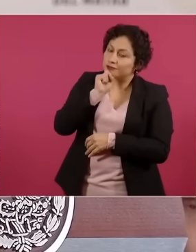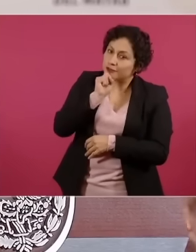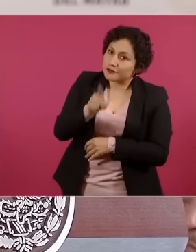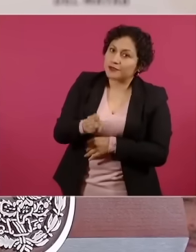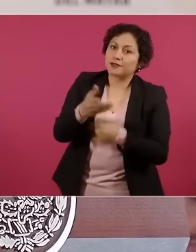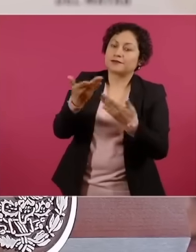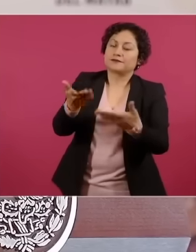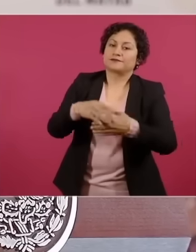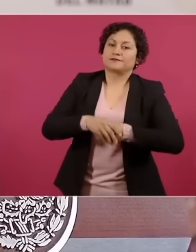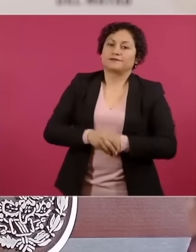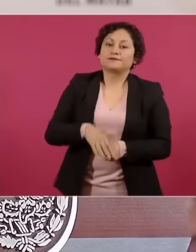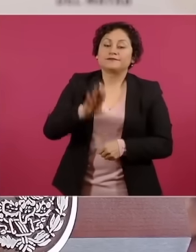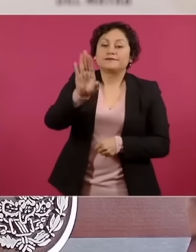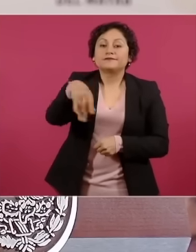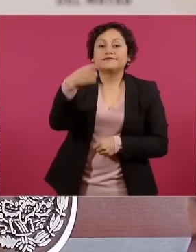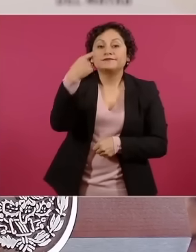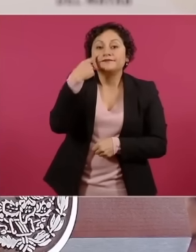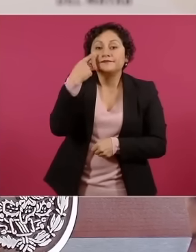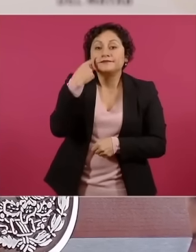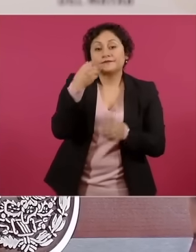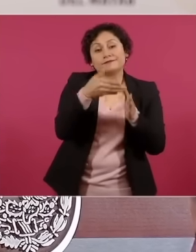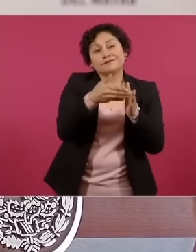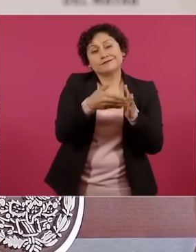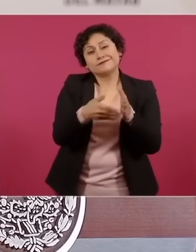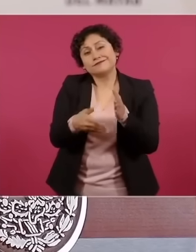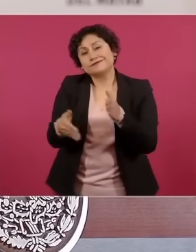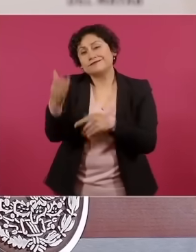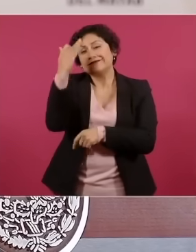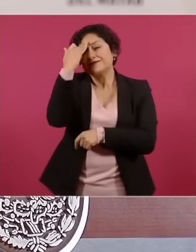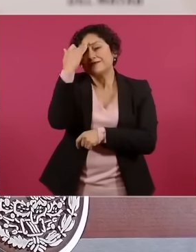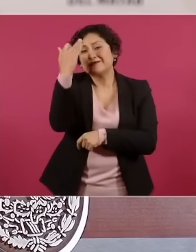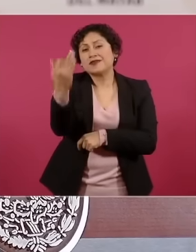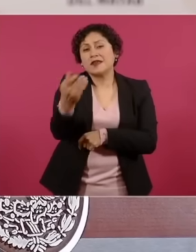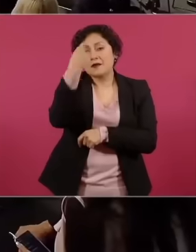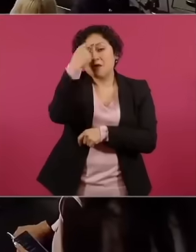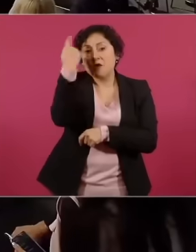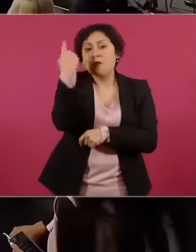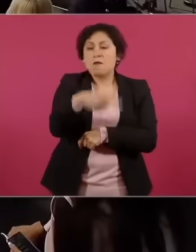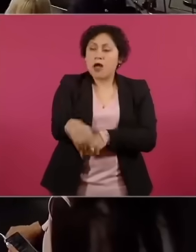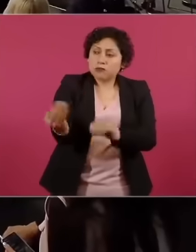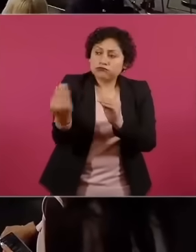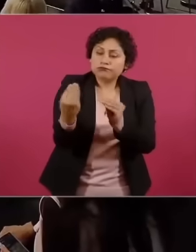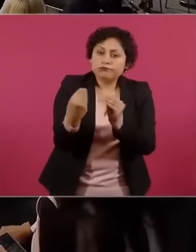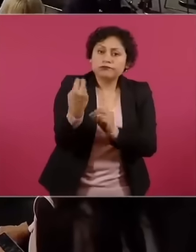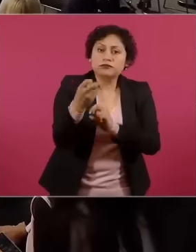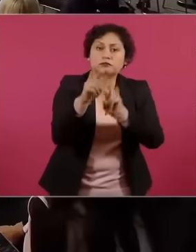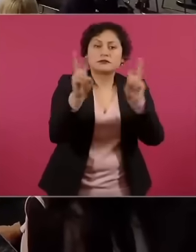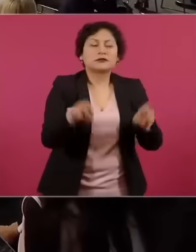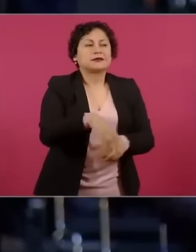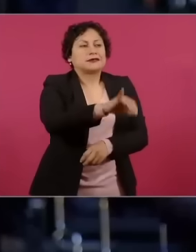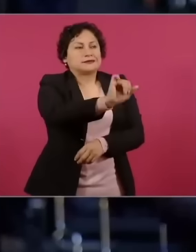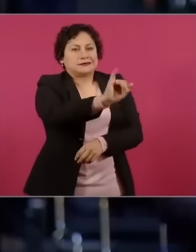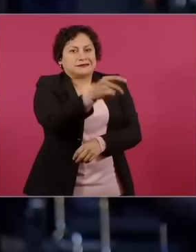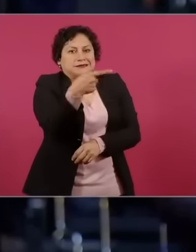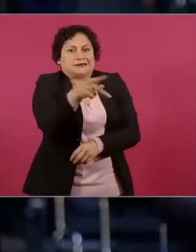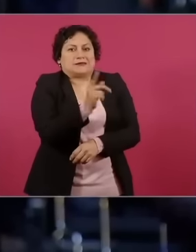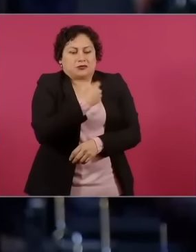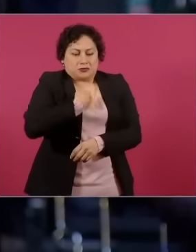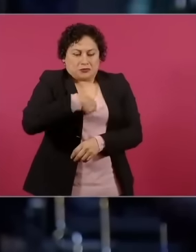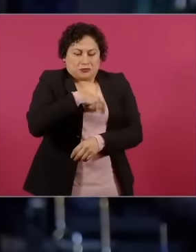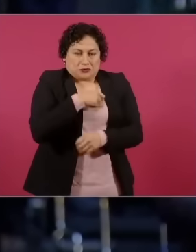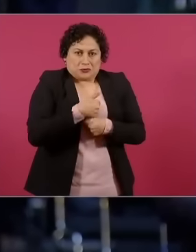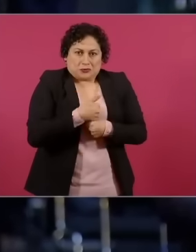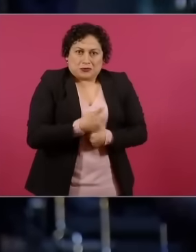tiempo tratar eso, debatir lo sobre podemos eso. Dejar en, pero, sí, pero es nosotros, algo que nos duele a nuestra profesión. No,